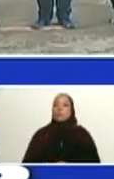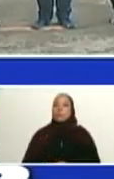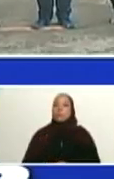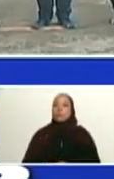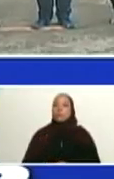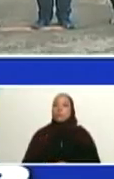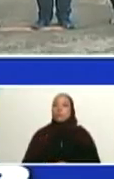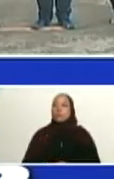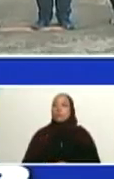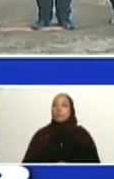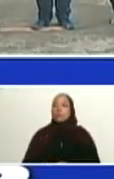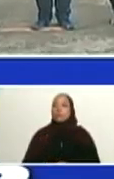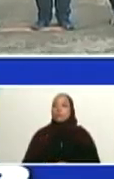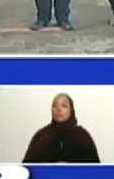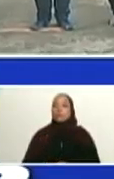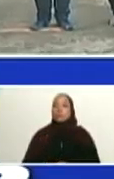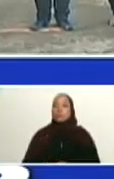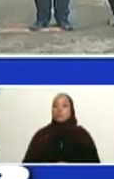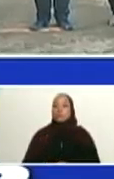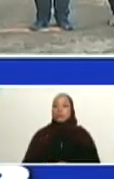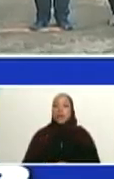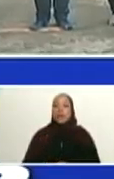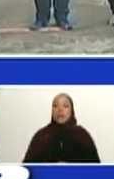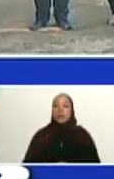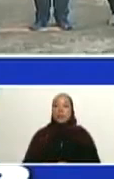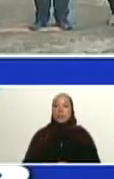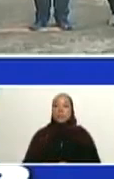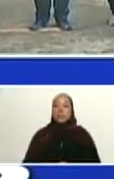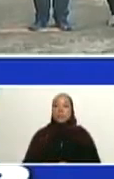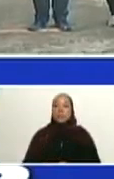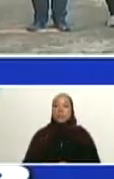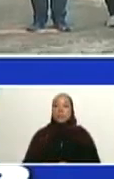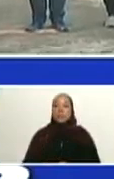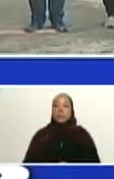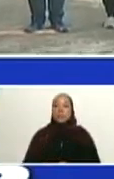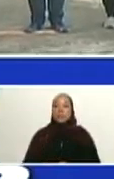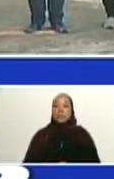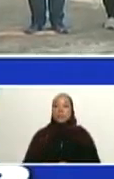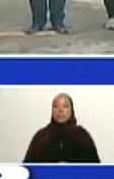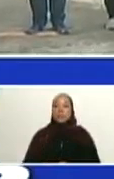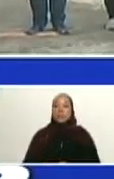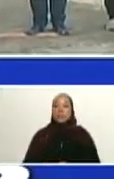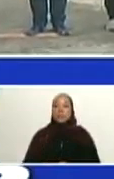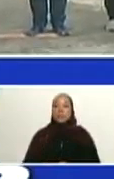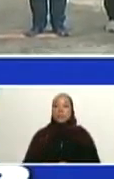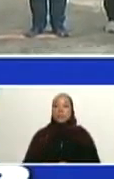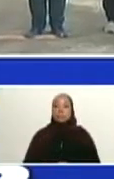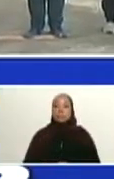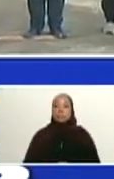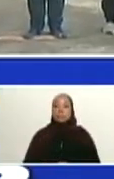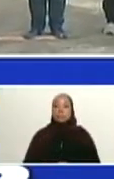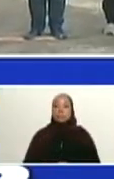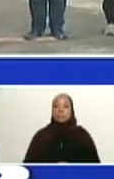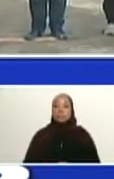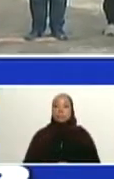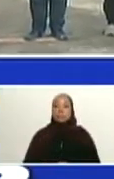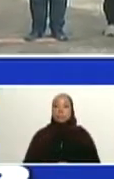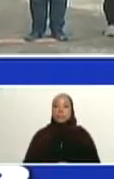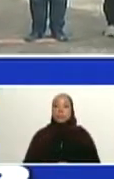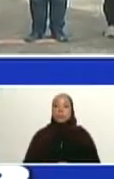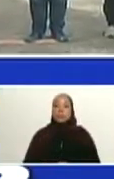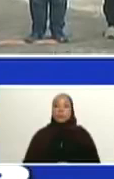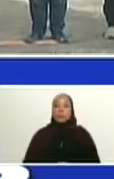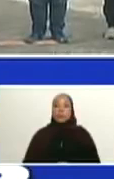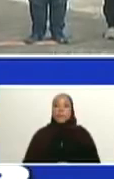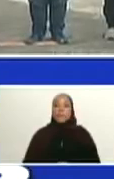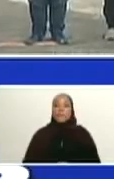de recuperar completamente la economía a través del esfuerzo, del trabajo diario, de las buenas políticas, de